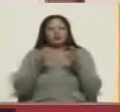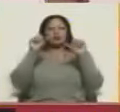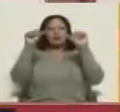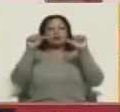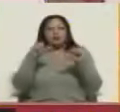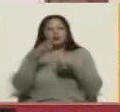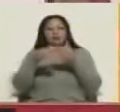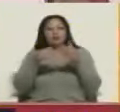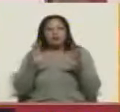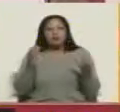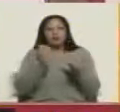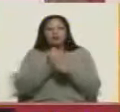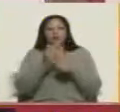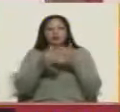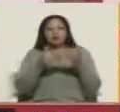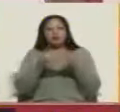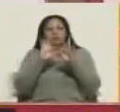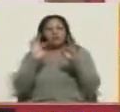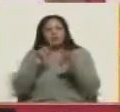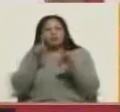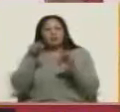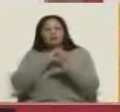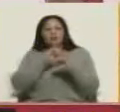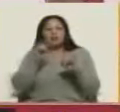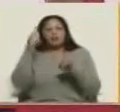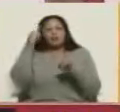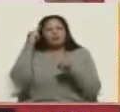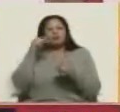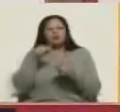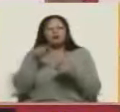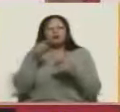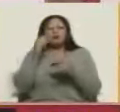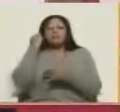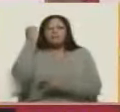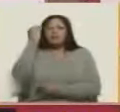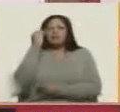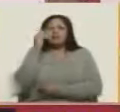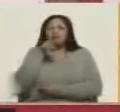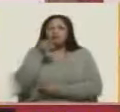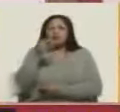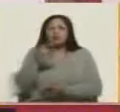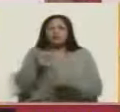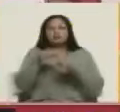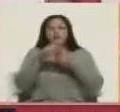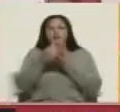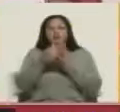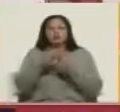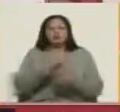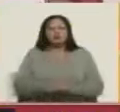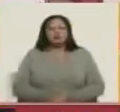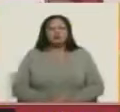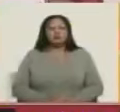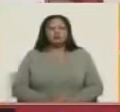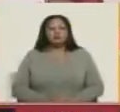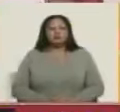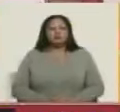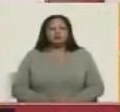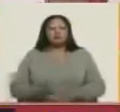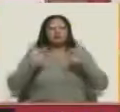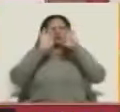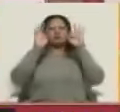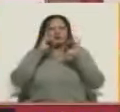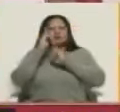haya sido acogida, ¿no?, por el ente comicial y ya tengamos fecha, ¿no? ¿Qué lectura tiene para el ámbito